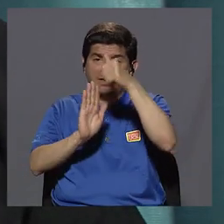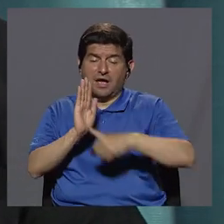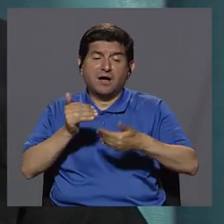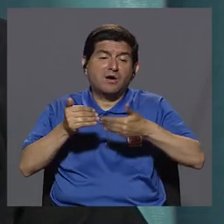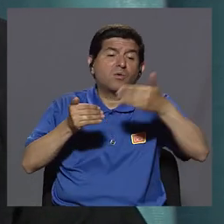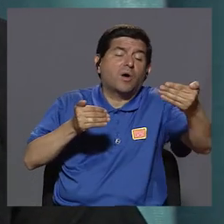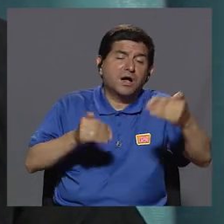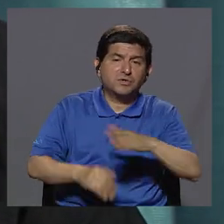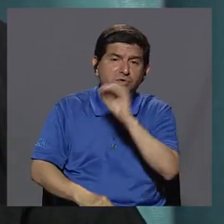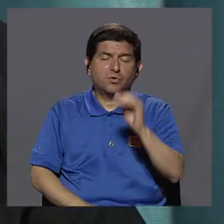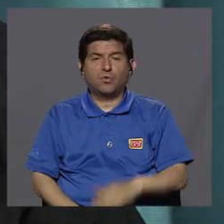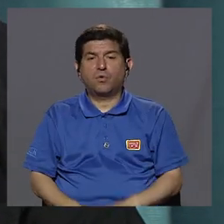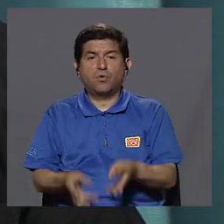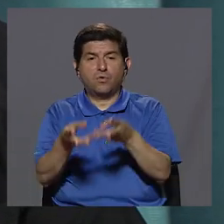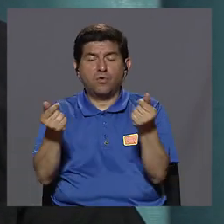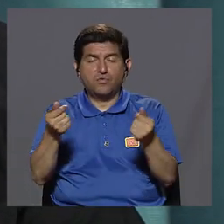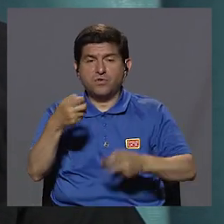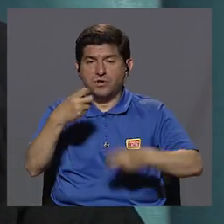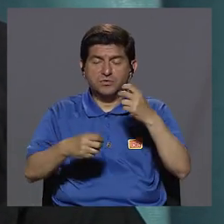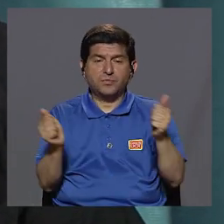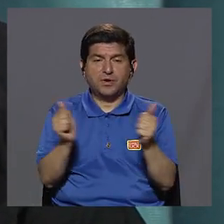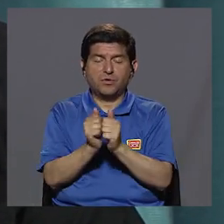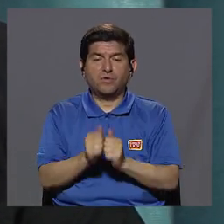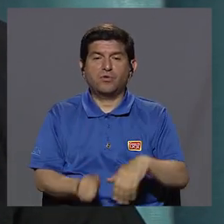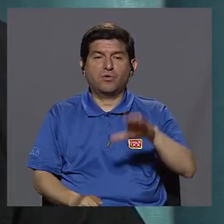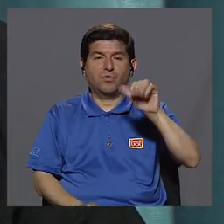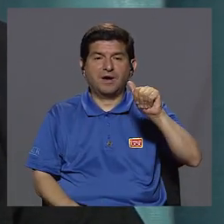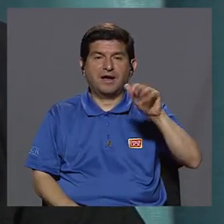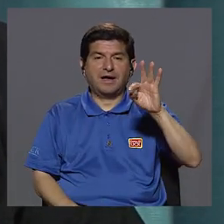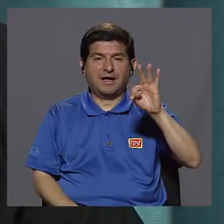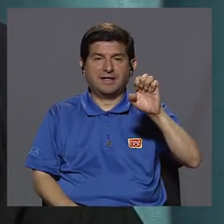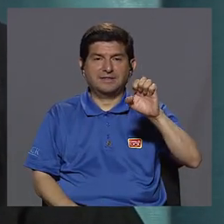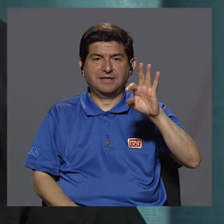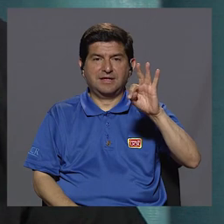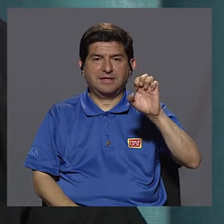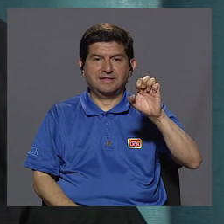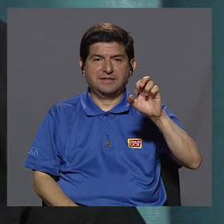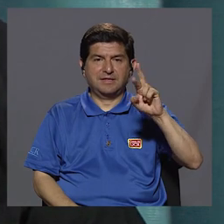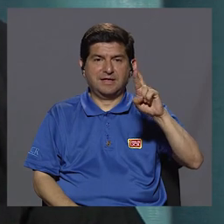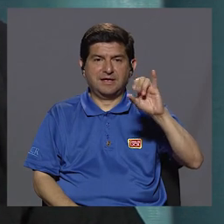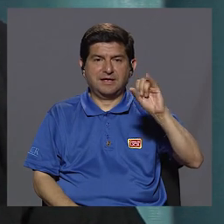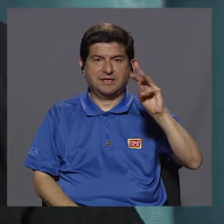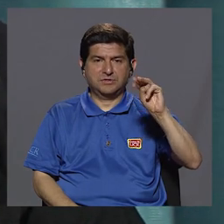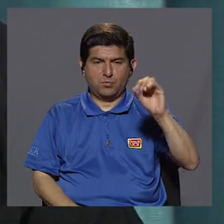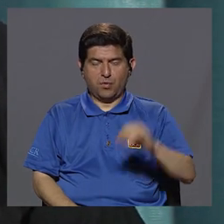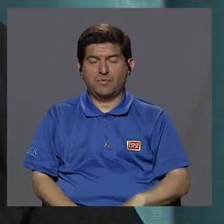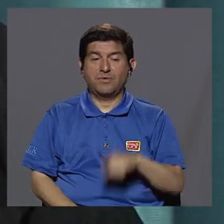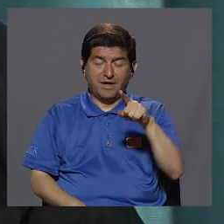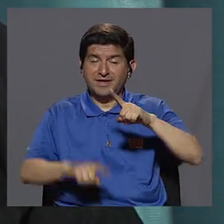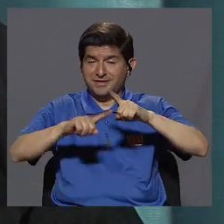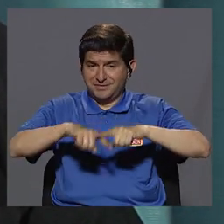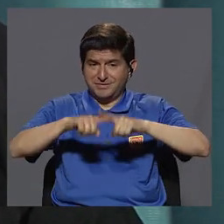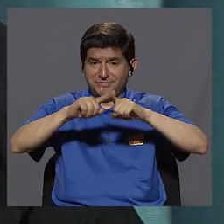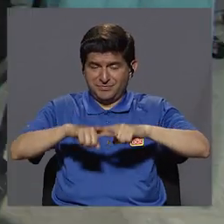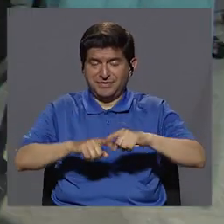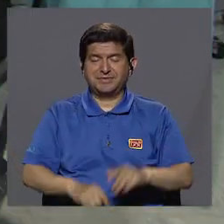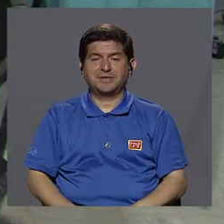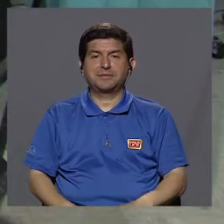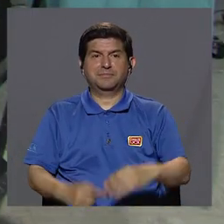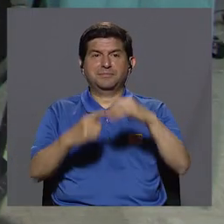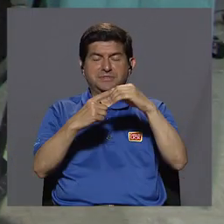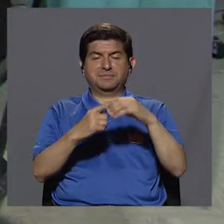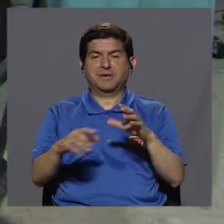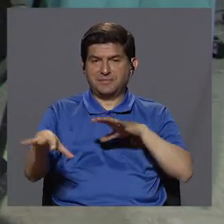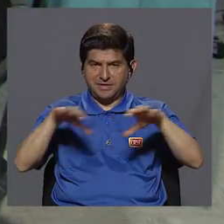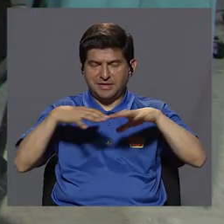cuando se le puede resolver el problema con un cateterismo son muchas aristas pero generalmente es principalmente si puedo